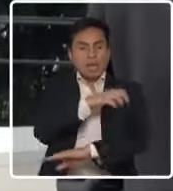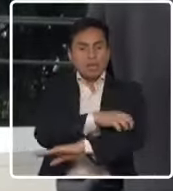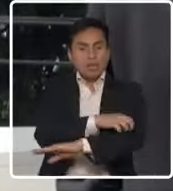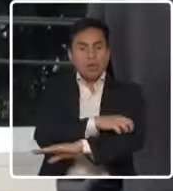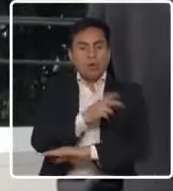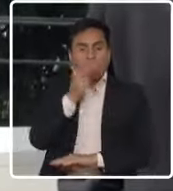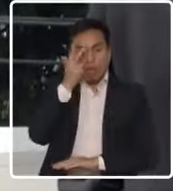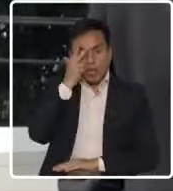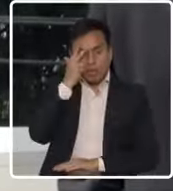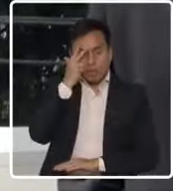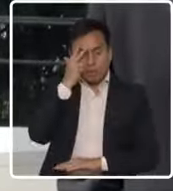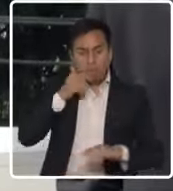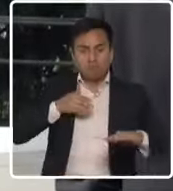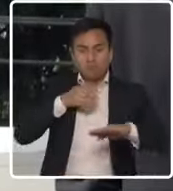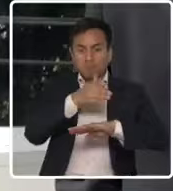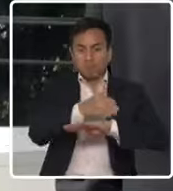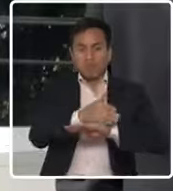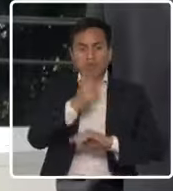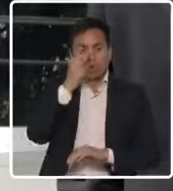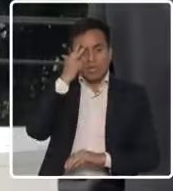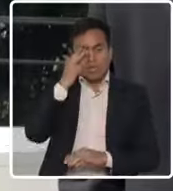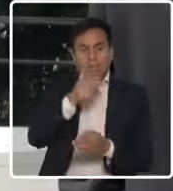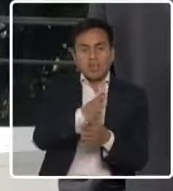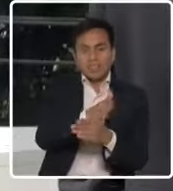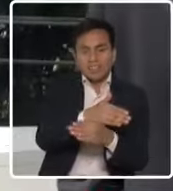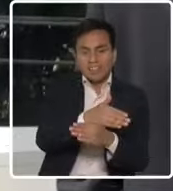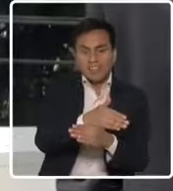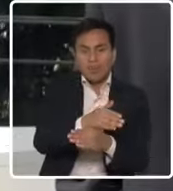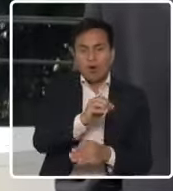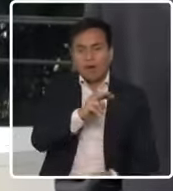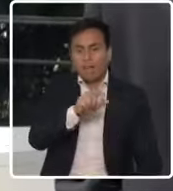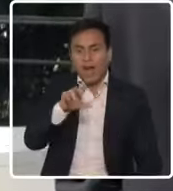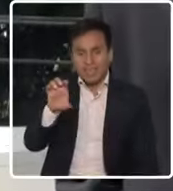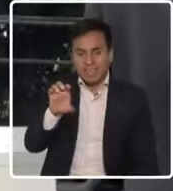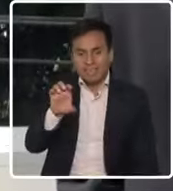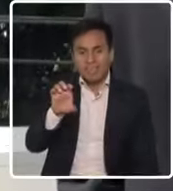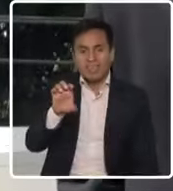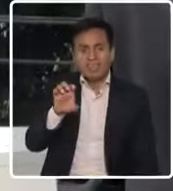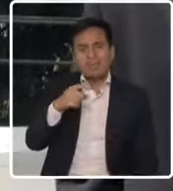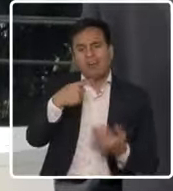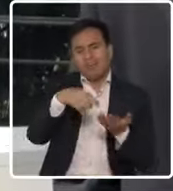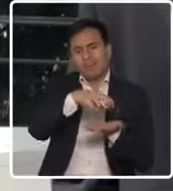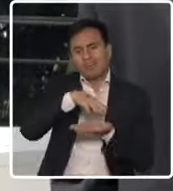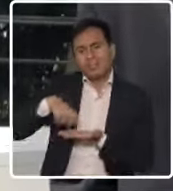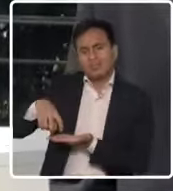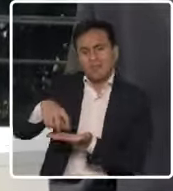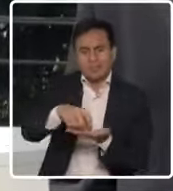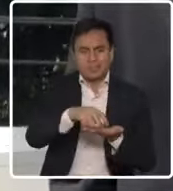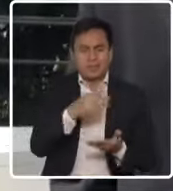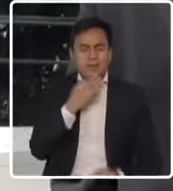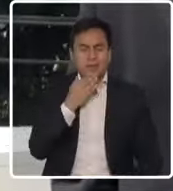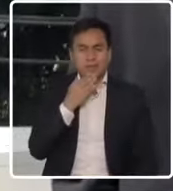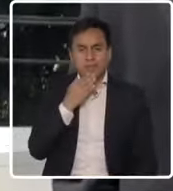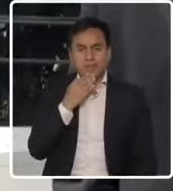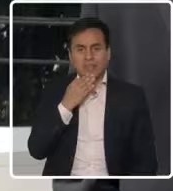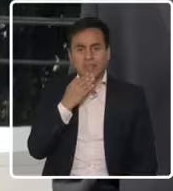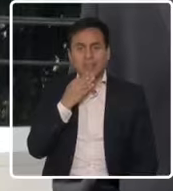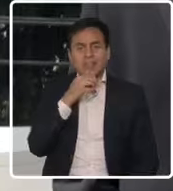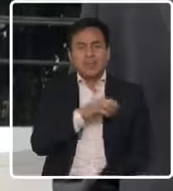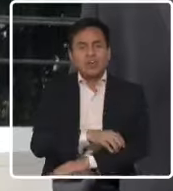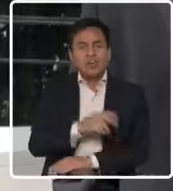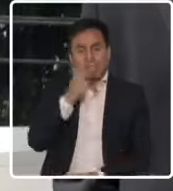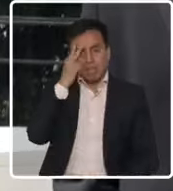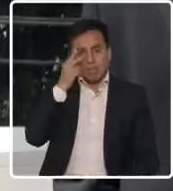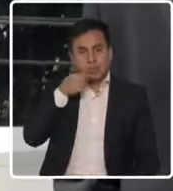de Coquimbo, en donde vamos a estar en Coquimbo, La Serena y Ovalle, entre otras ciudades de la región de